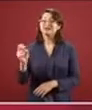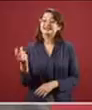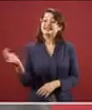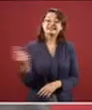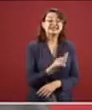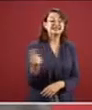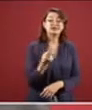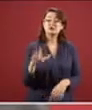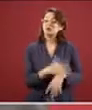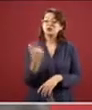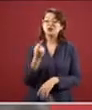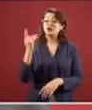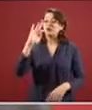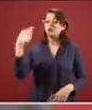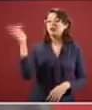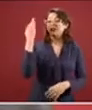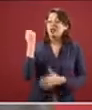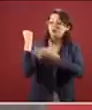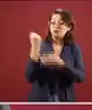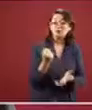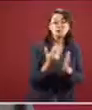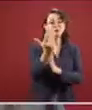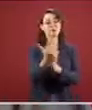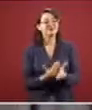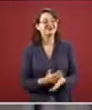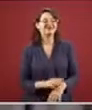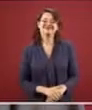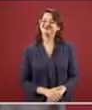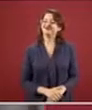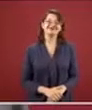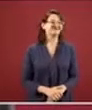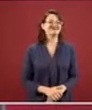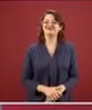porque se les redujo el presupuesto. Nosotros no podemos reducir el presupuesto